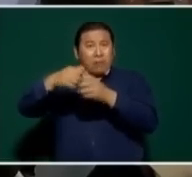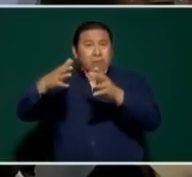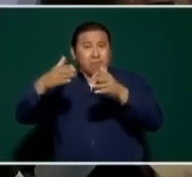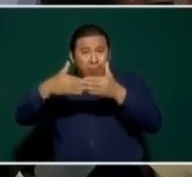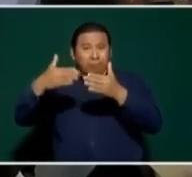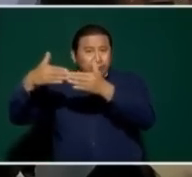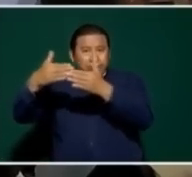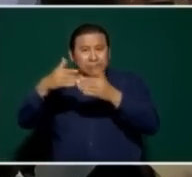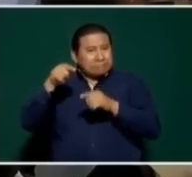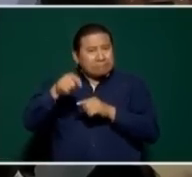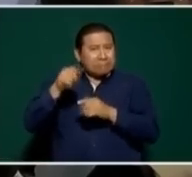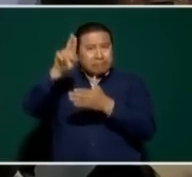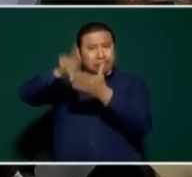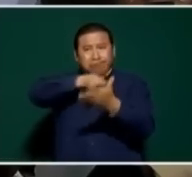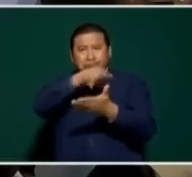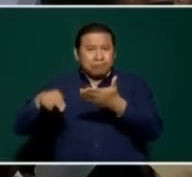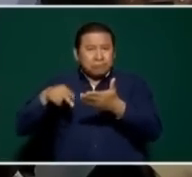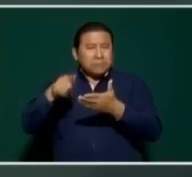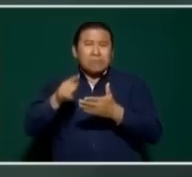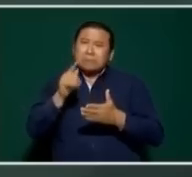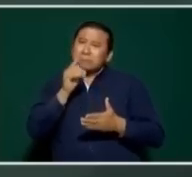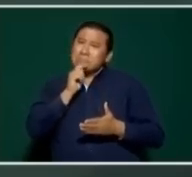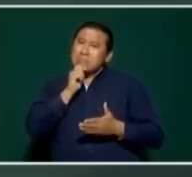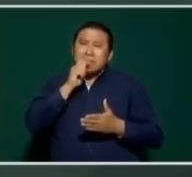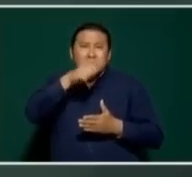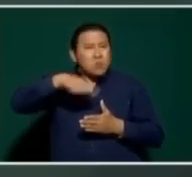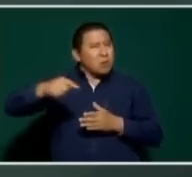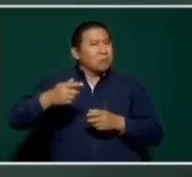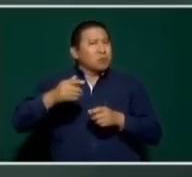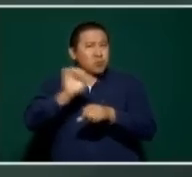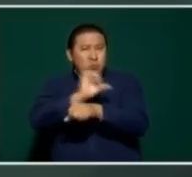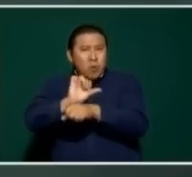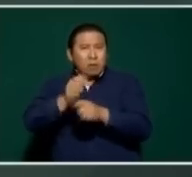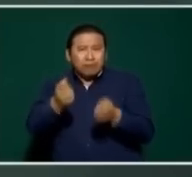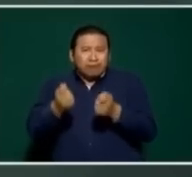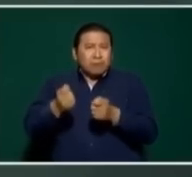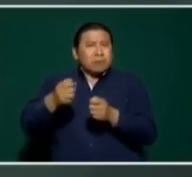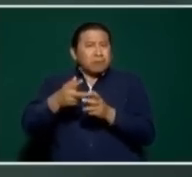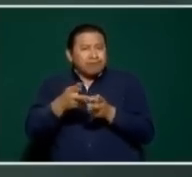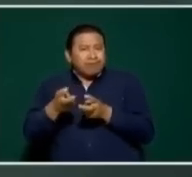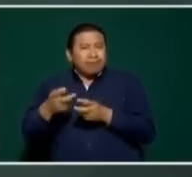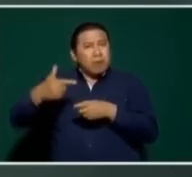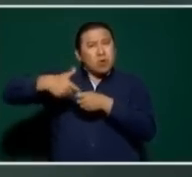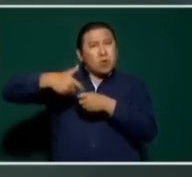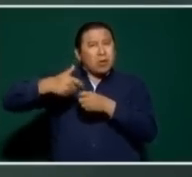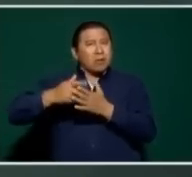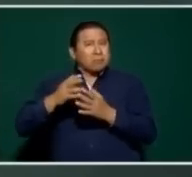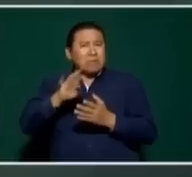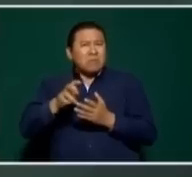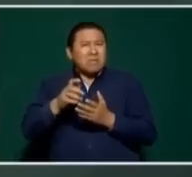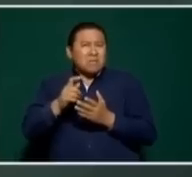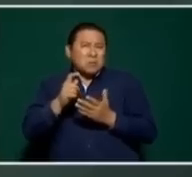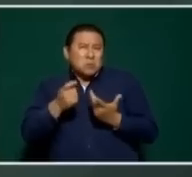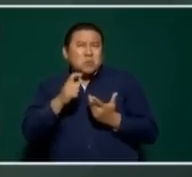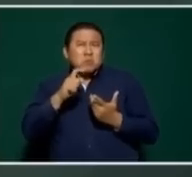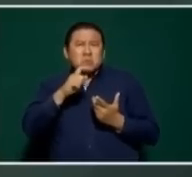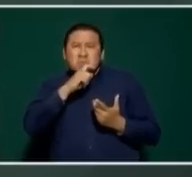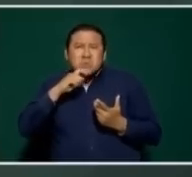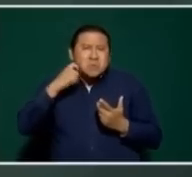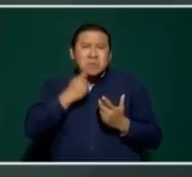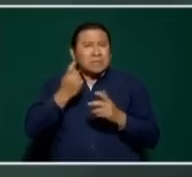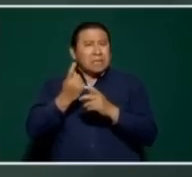gasolinera, porque evidentemente estaba robando a los consumidores. También encontramos un rastrillo en